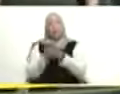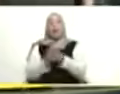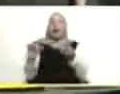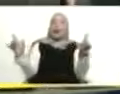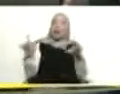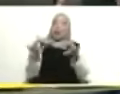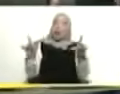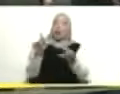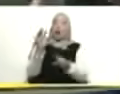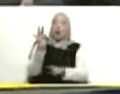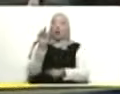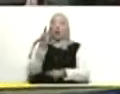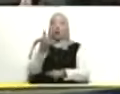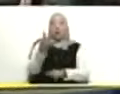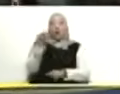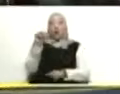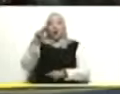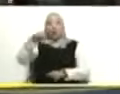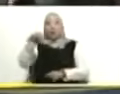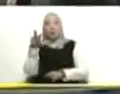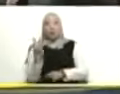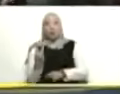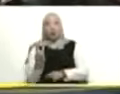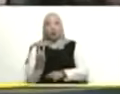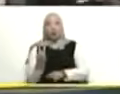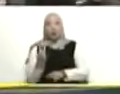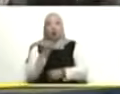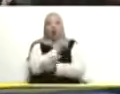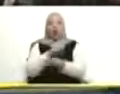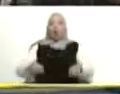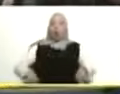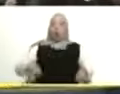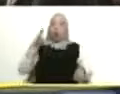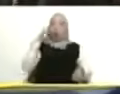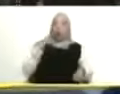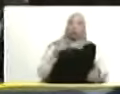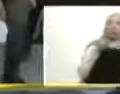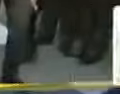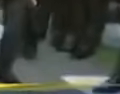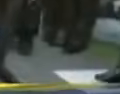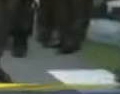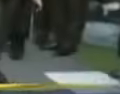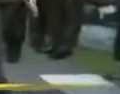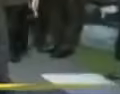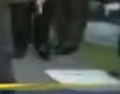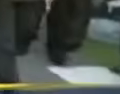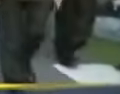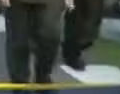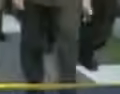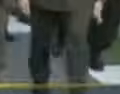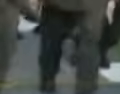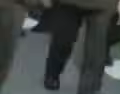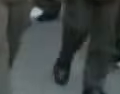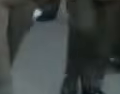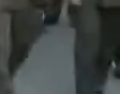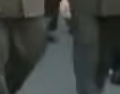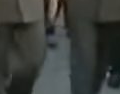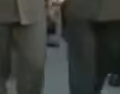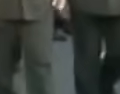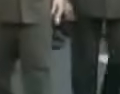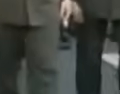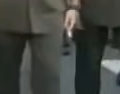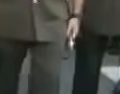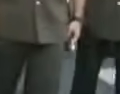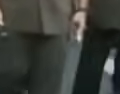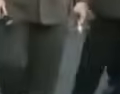Caminpet, todos por acá, Guardia Nacional Bolivariana, a Cuadrantes de Paz, que Dios me los bendiga a todos. Y por